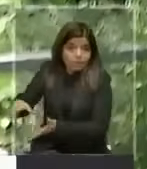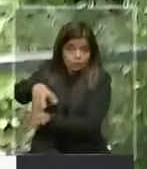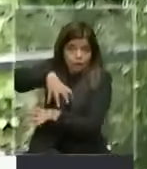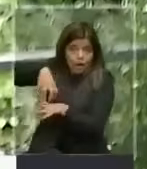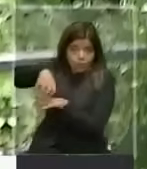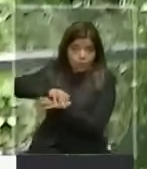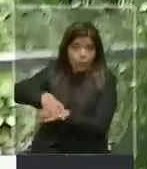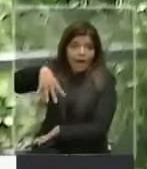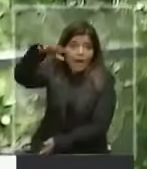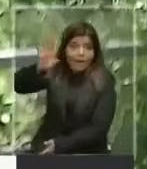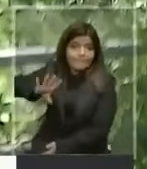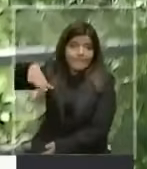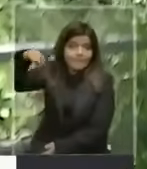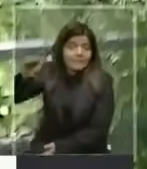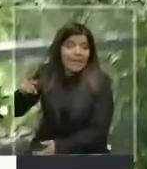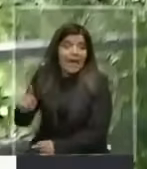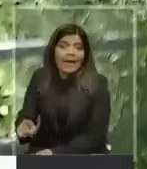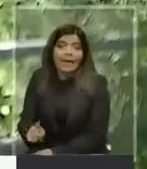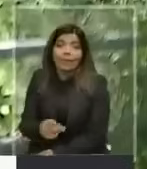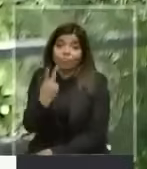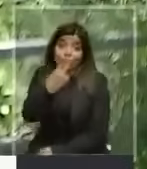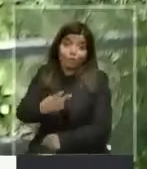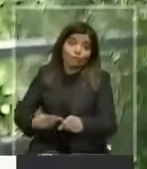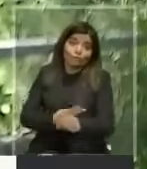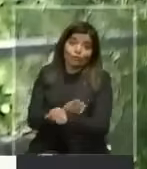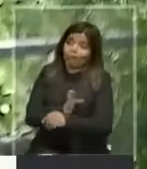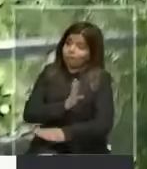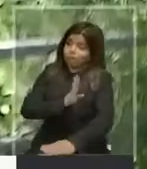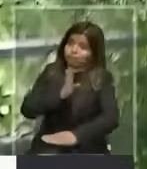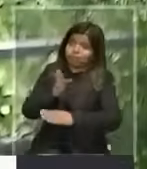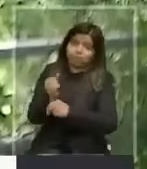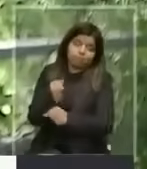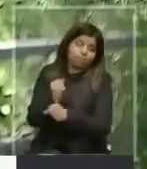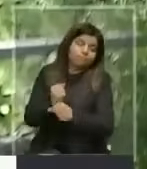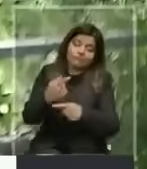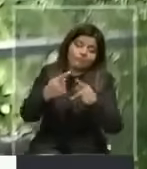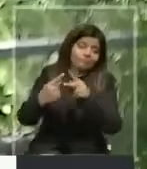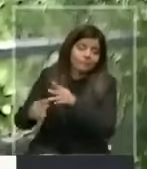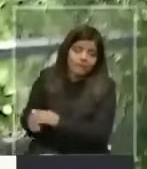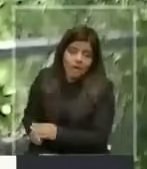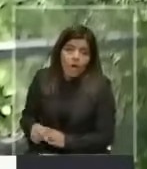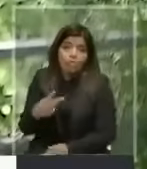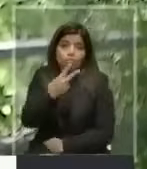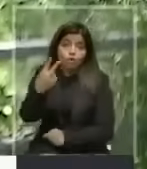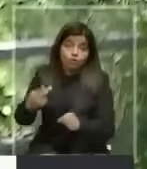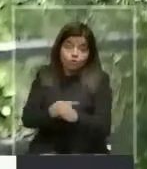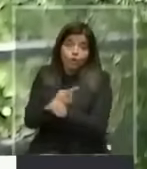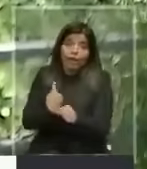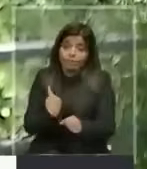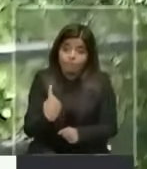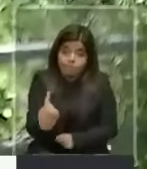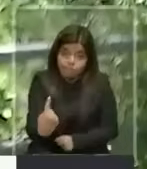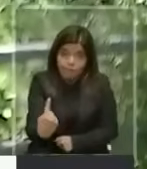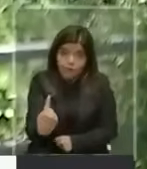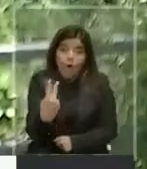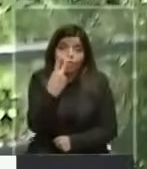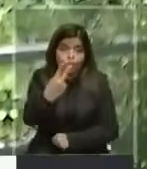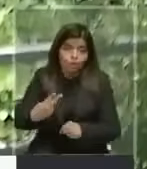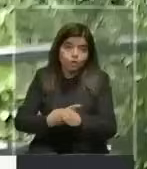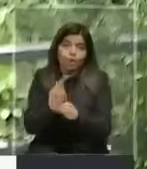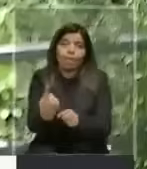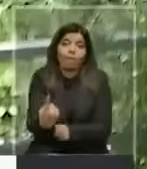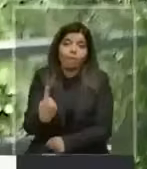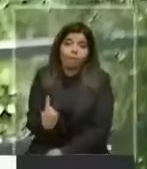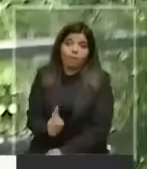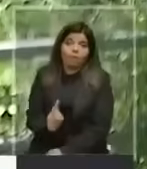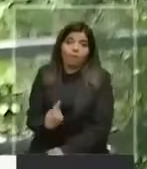al llegar a su destino final. Lo que suma con el regreso 2 horas más, pierden 4 horas de su tiempo y